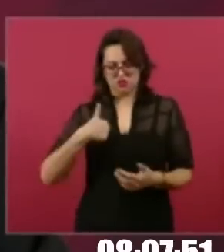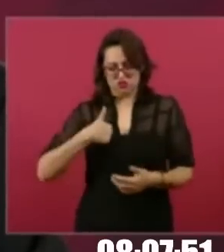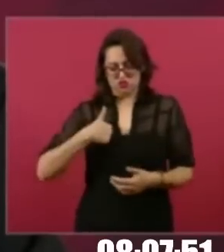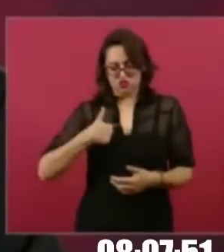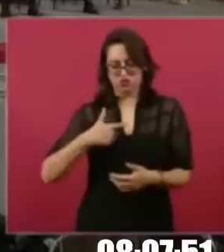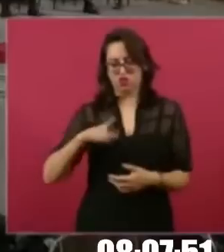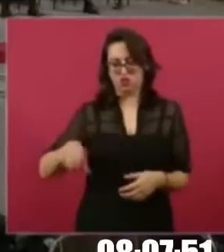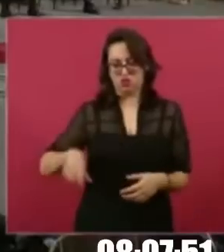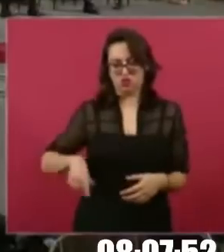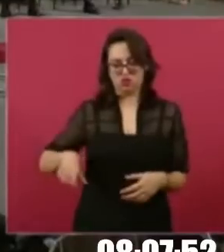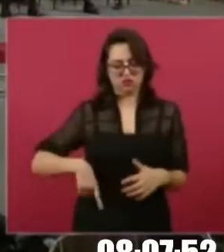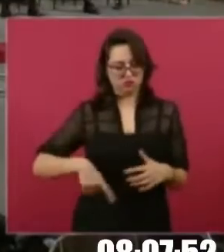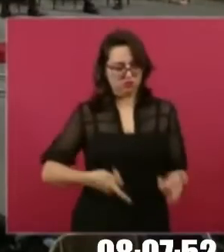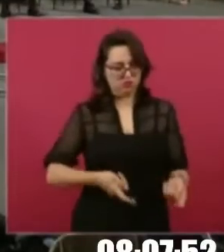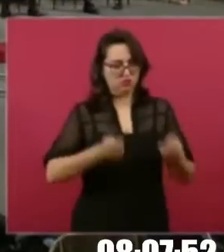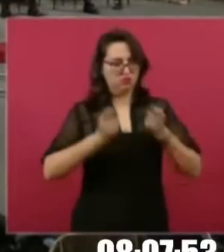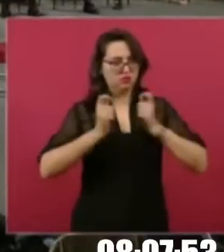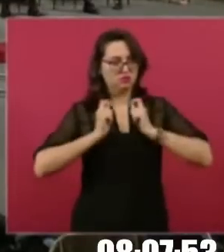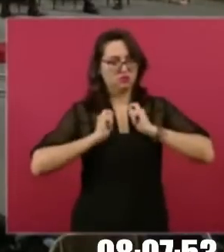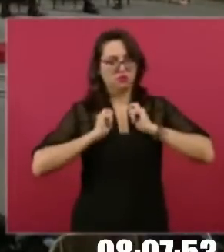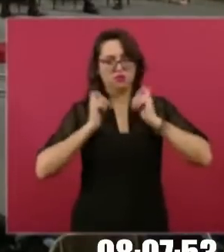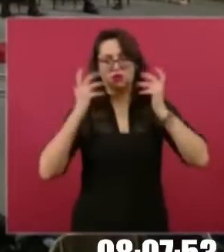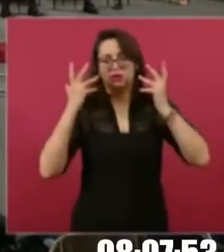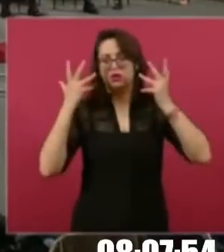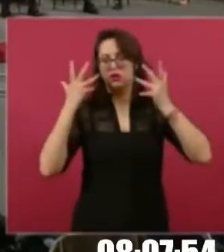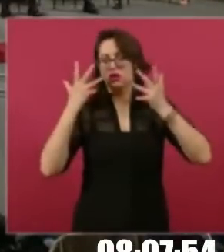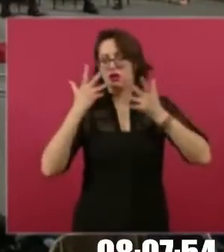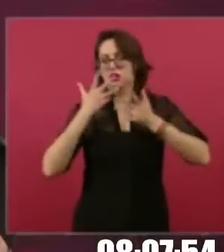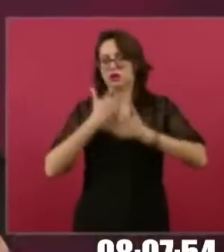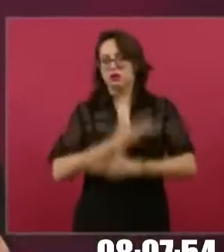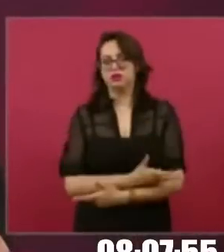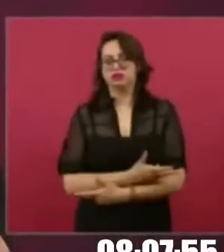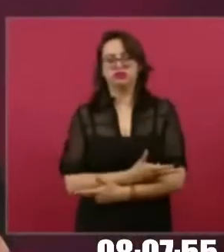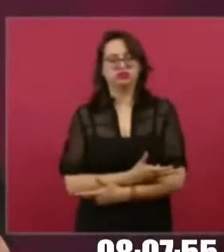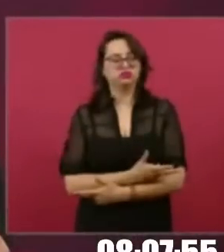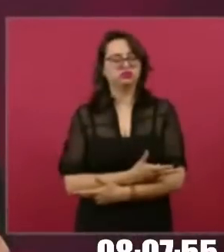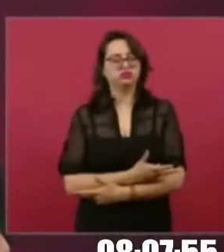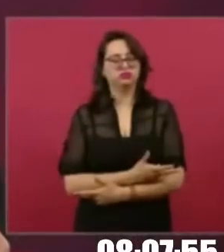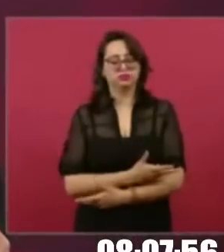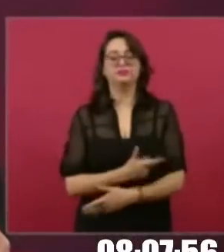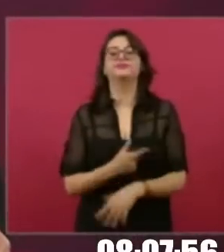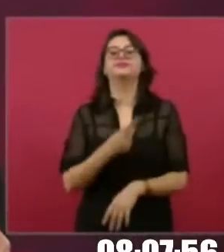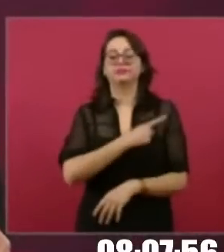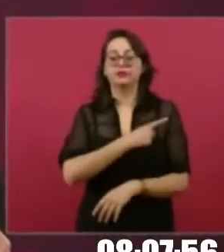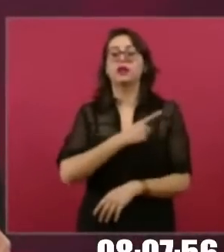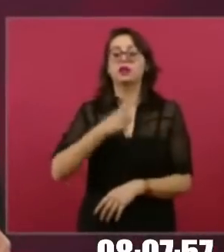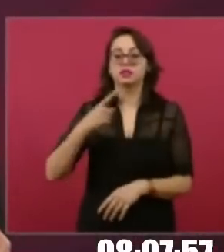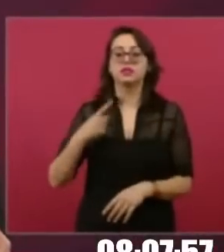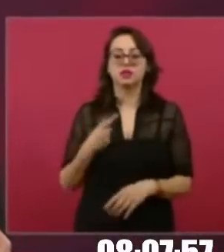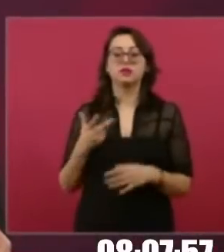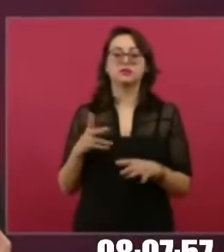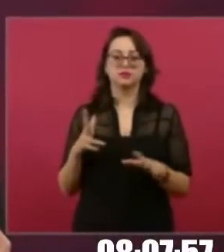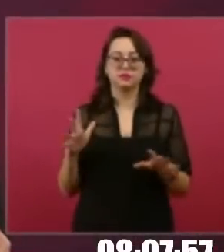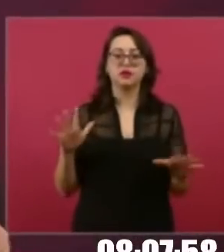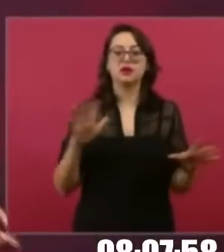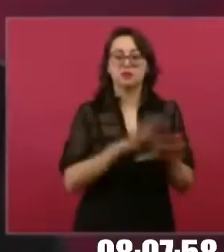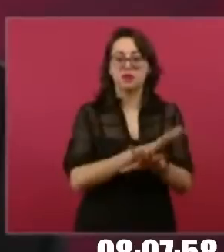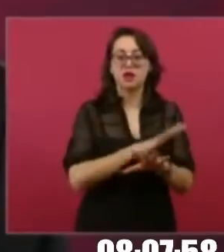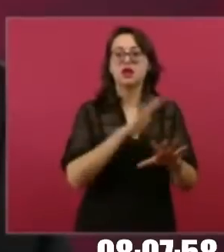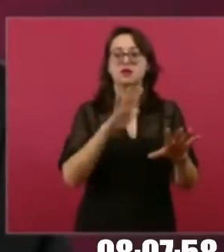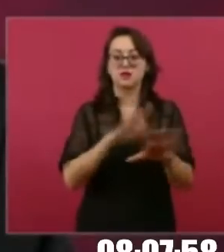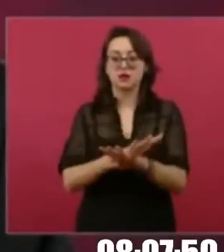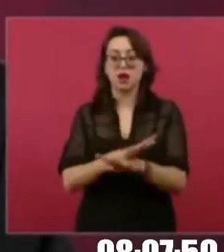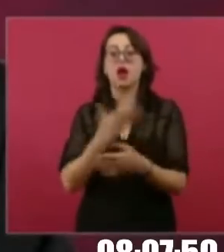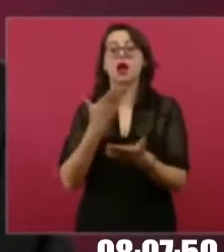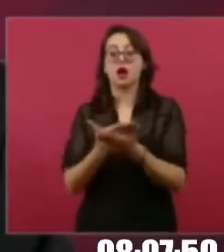esa condición pues tenemos tenemos que transformarla y es a través de un bienestar se han